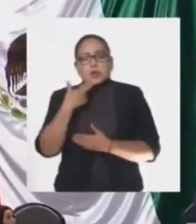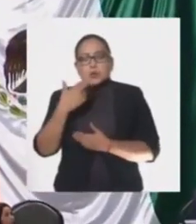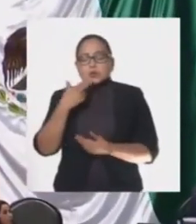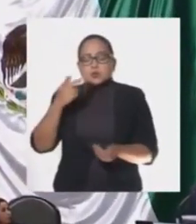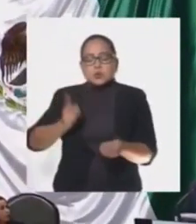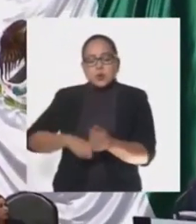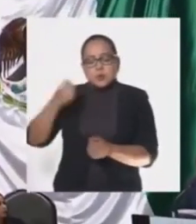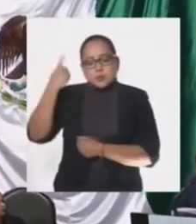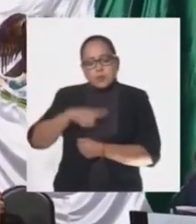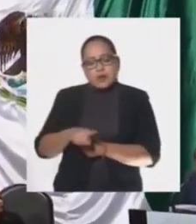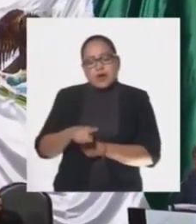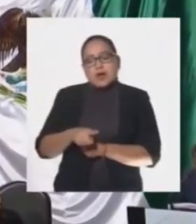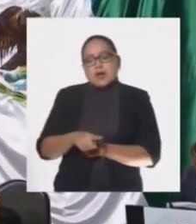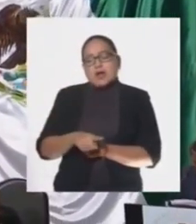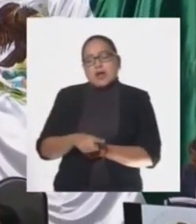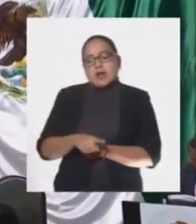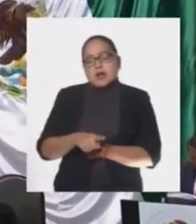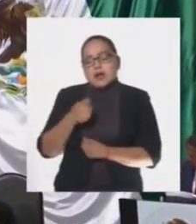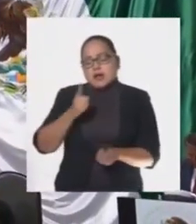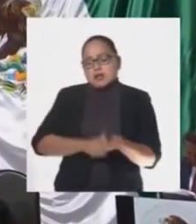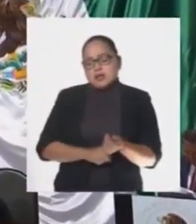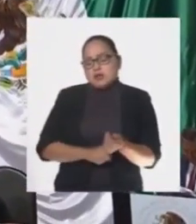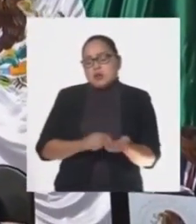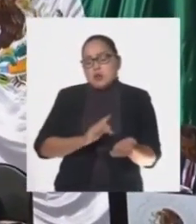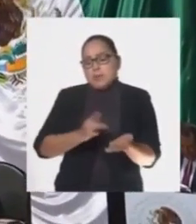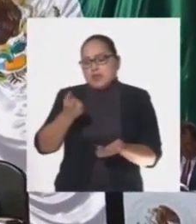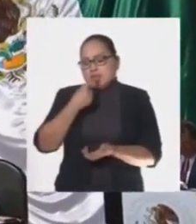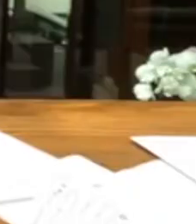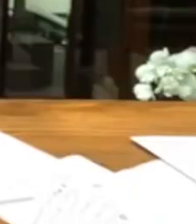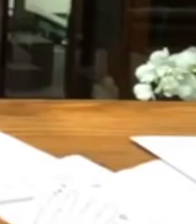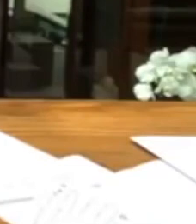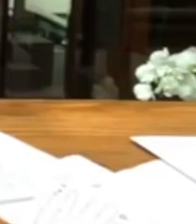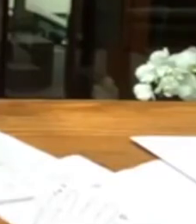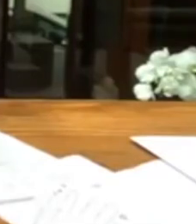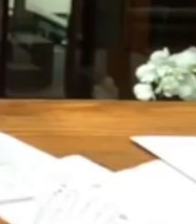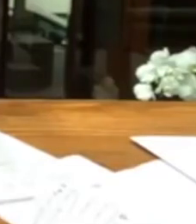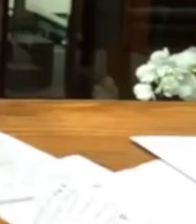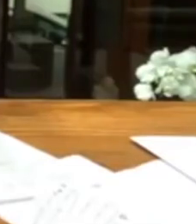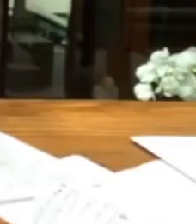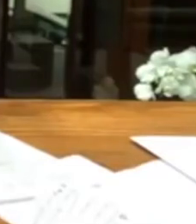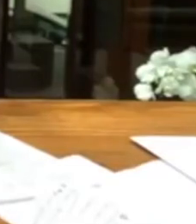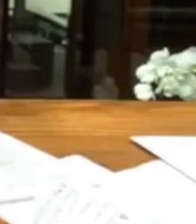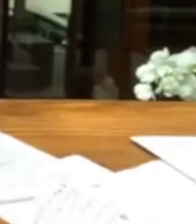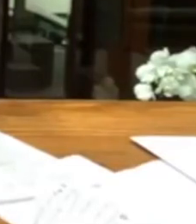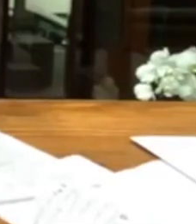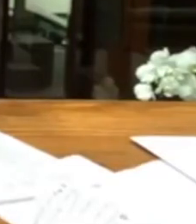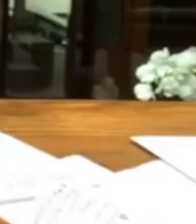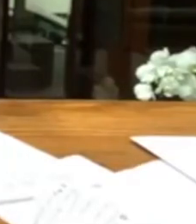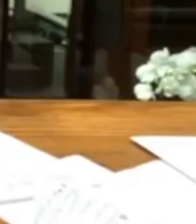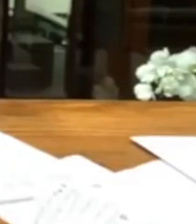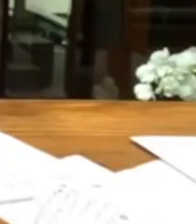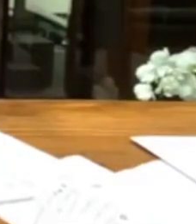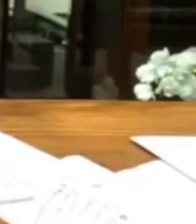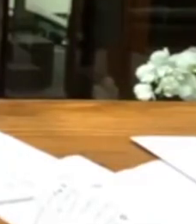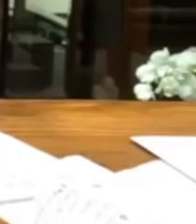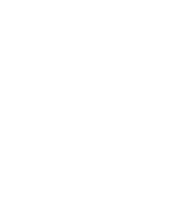Permanente, priorizando la pandemia del COVID-19 en su momento más álgido, escribió el senador morenista.